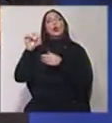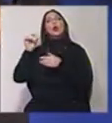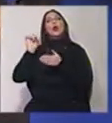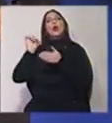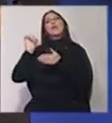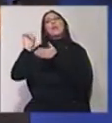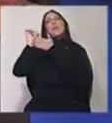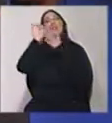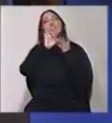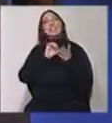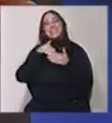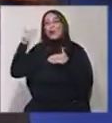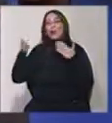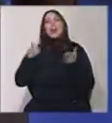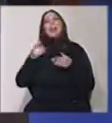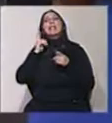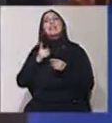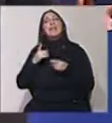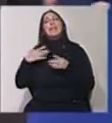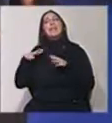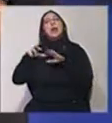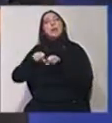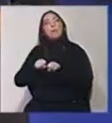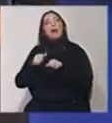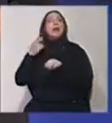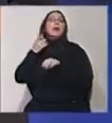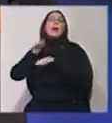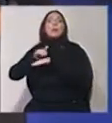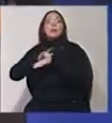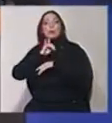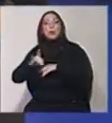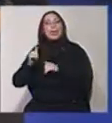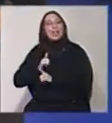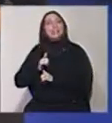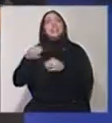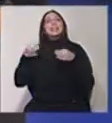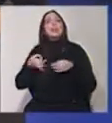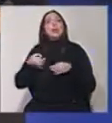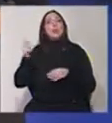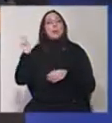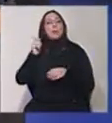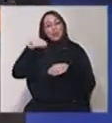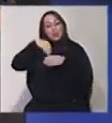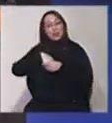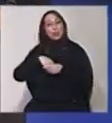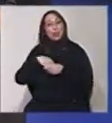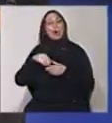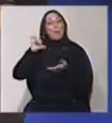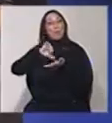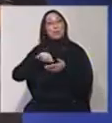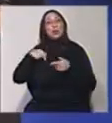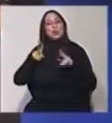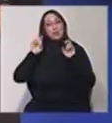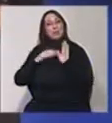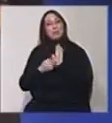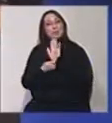vecindario? ¿El ejército debería ocuparse o ayudar a trabajar la seguridad pública interna del país? Presentamos el tema de hoy con